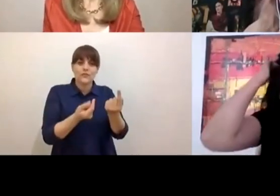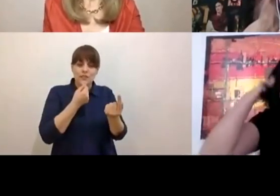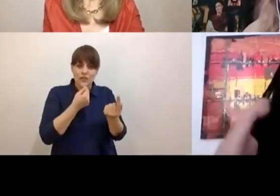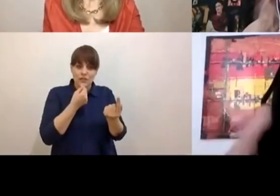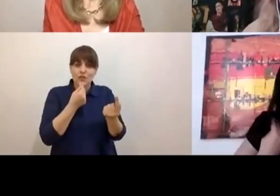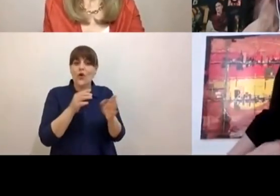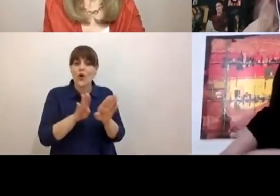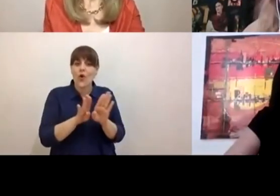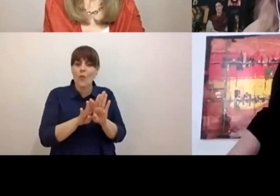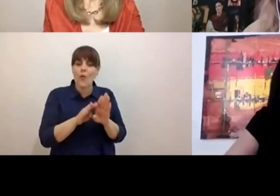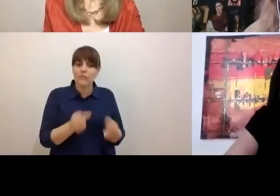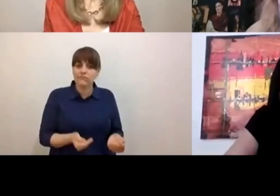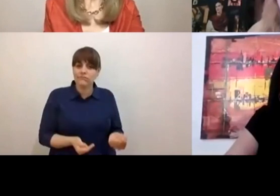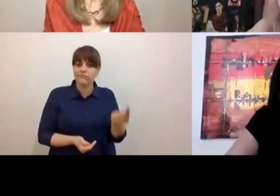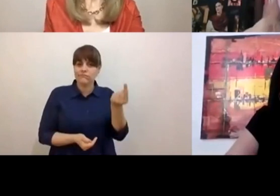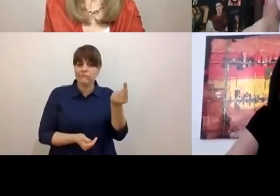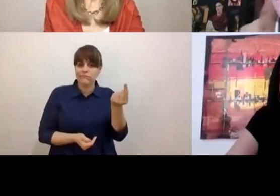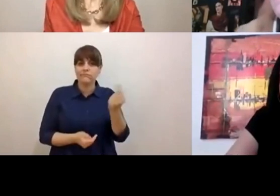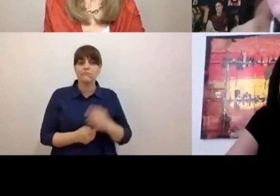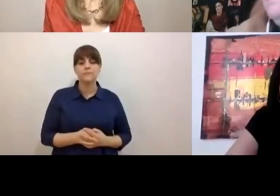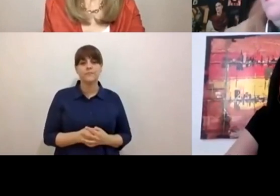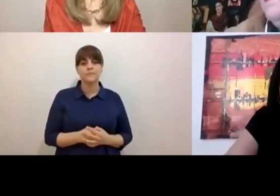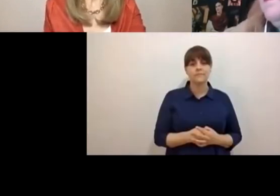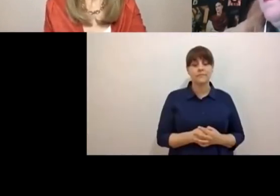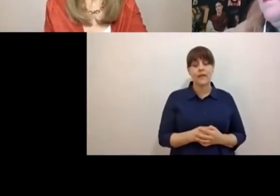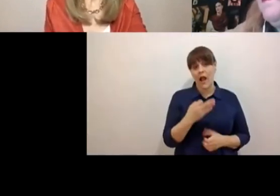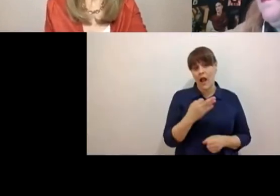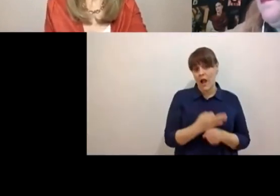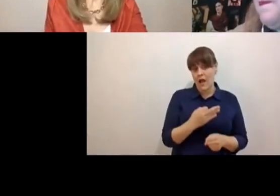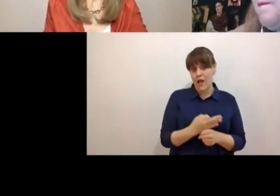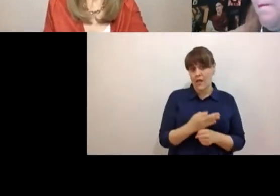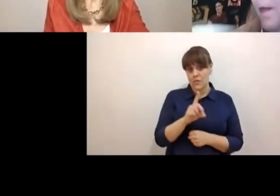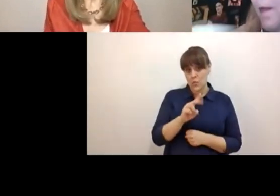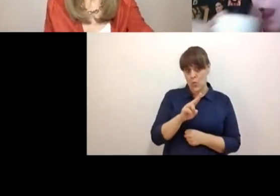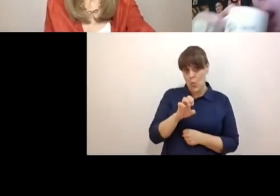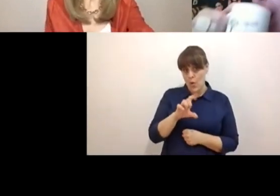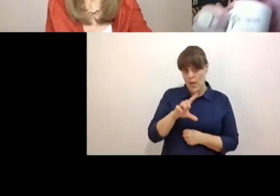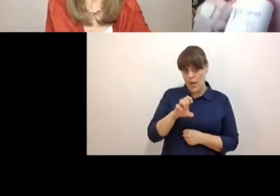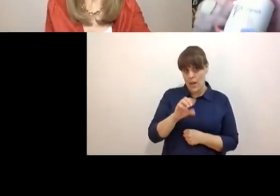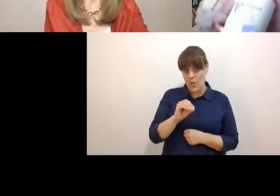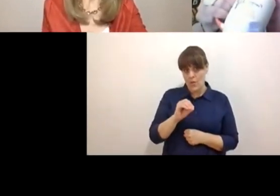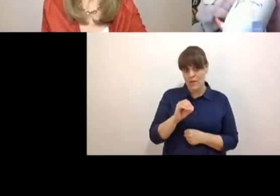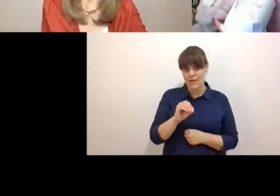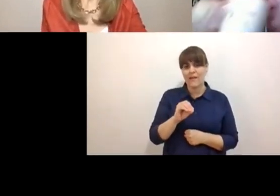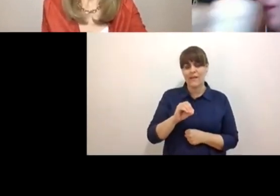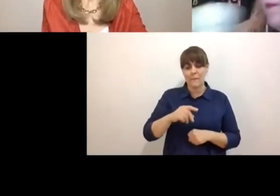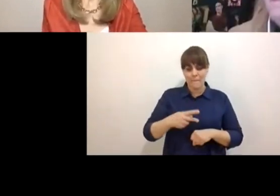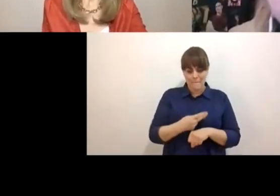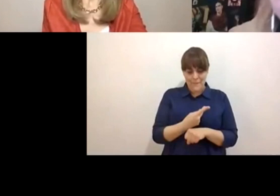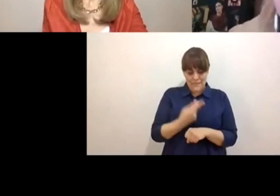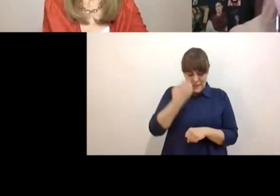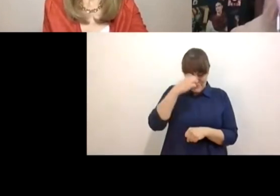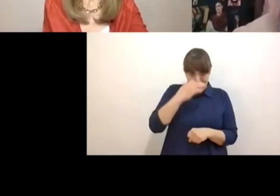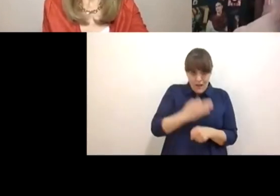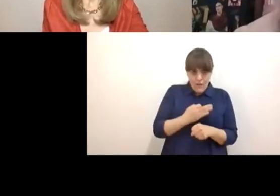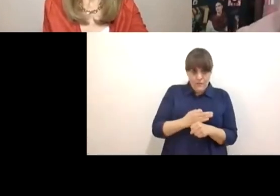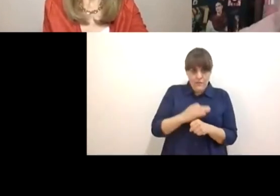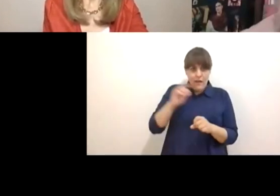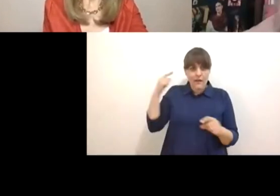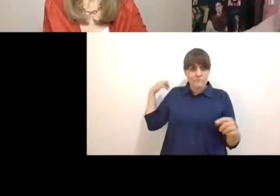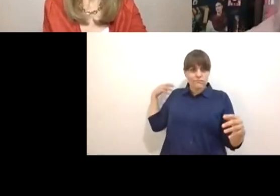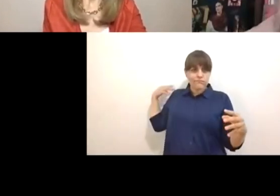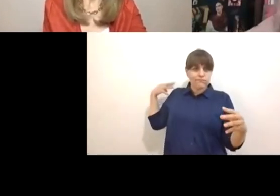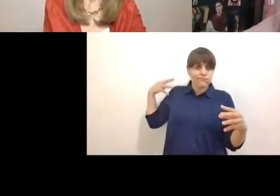cosa que también sucede con el duelo en este momento particular es que se reviven otros duelos, ¿no? Creo que todos